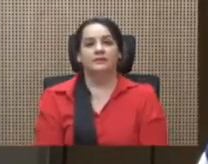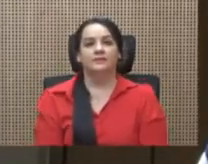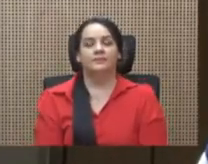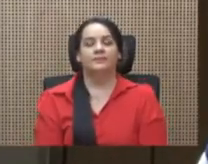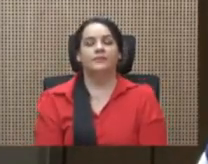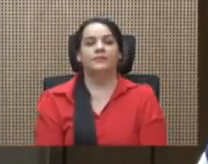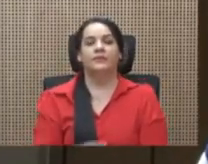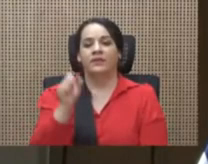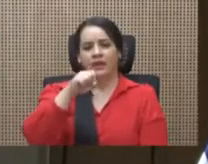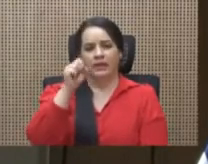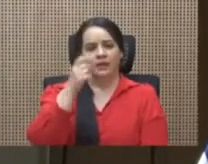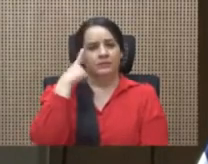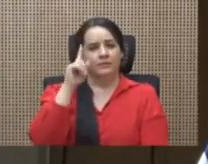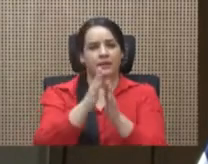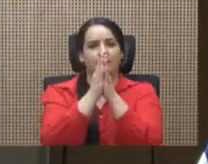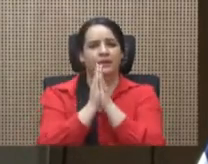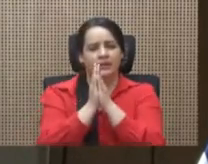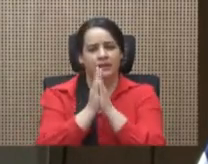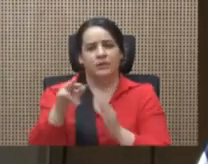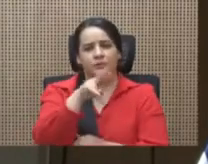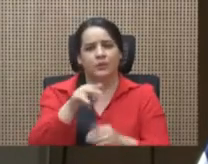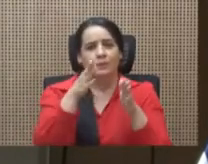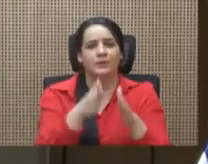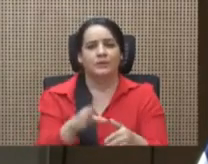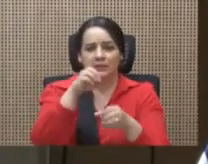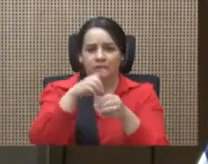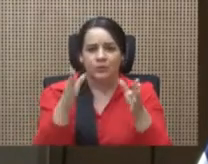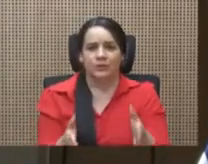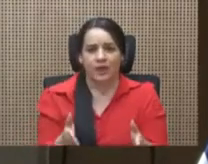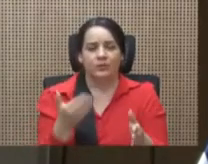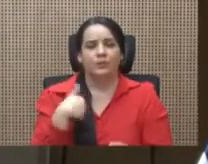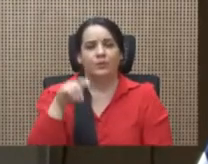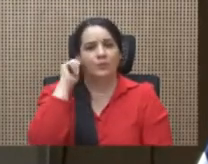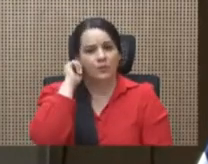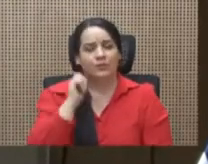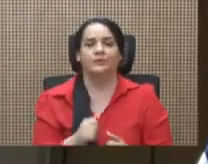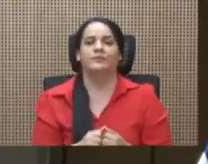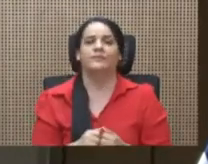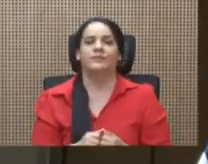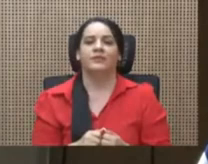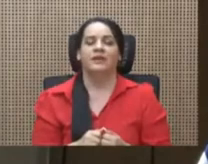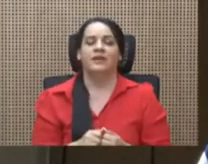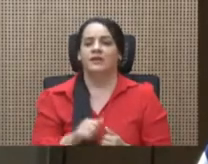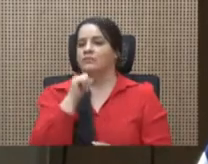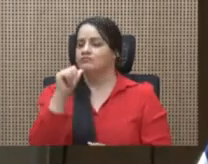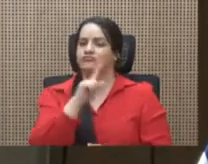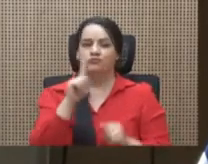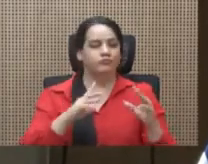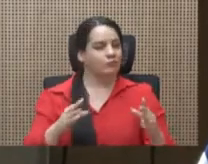Por supuesto, para solicitarles a los compañeros diputados y compañeras diputadas rechazar esta moción de